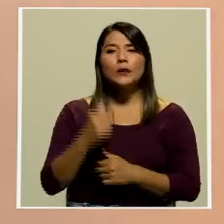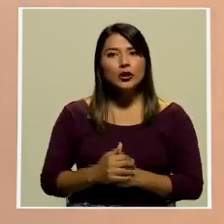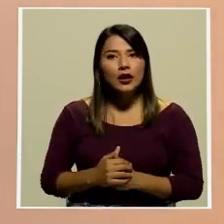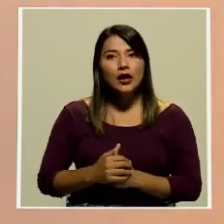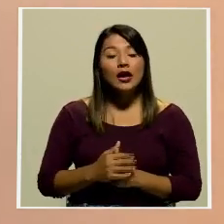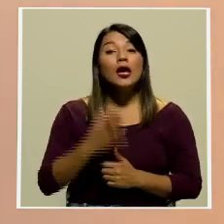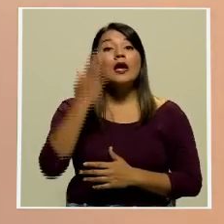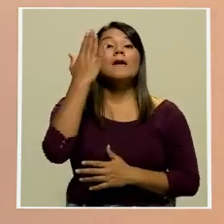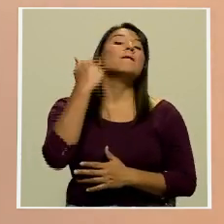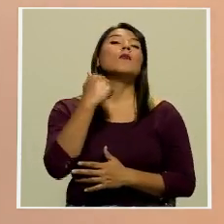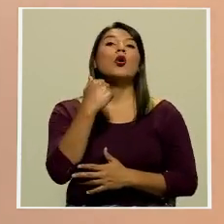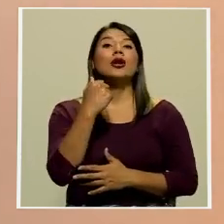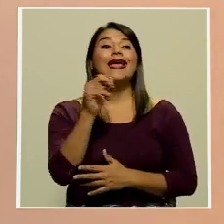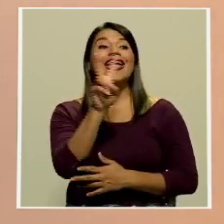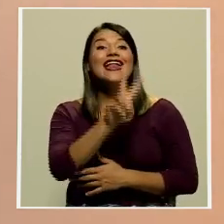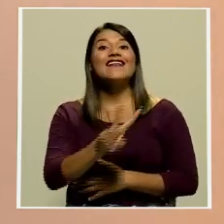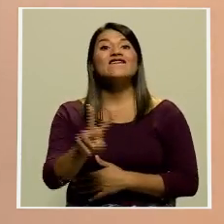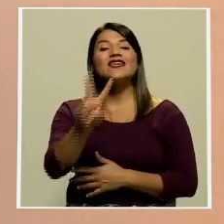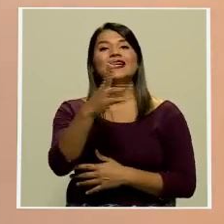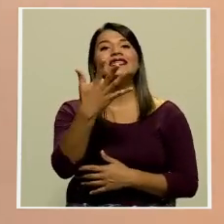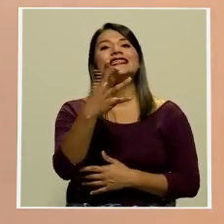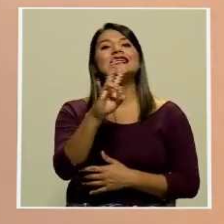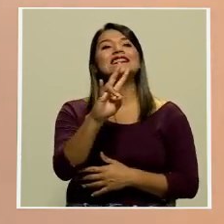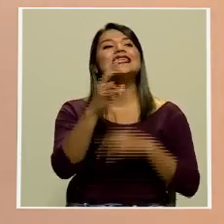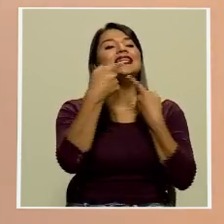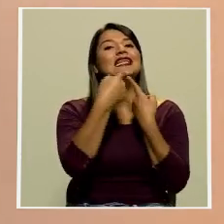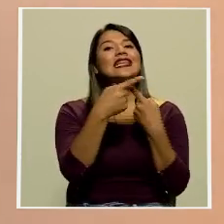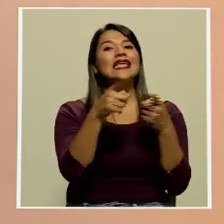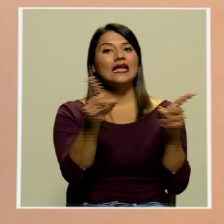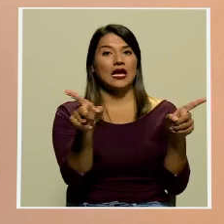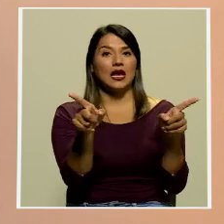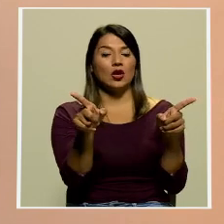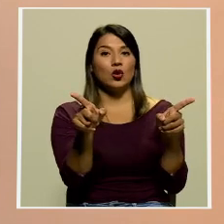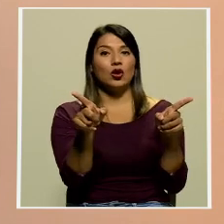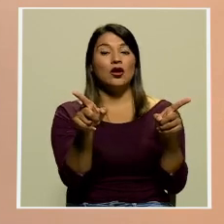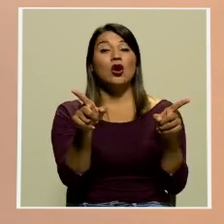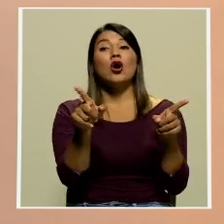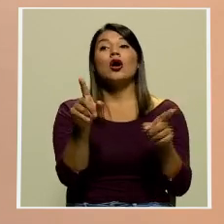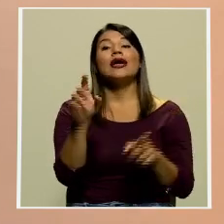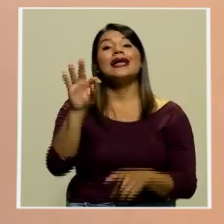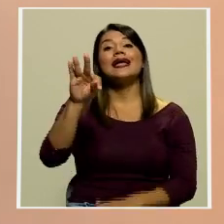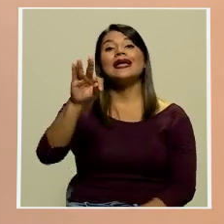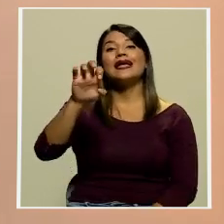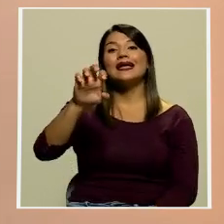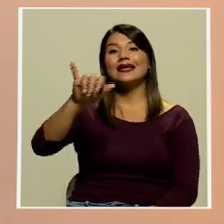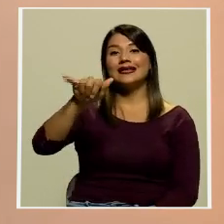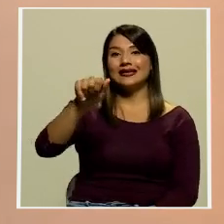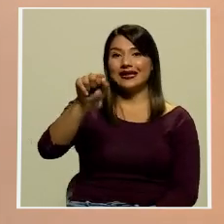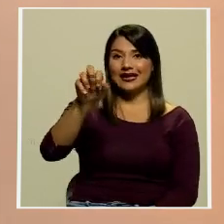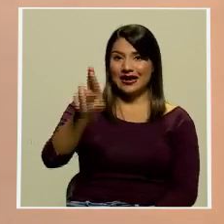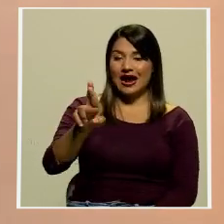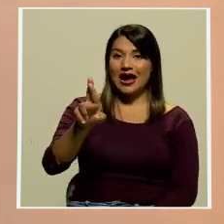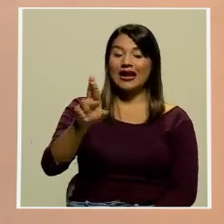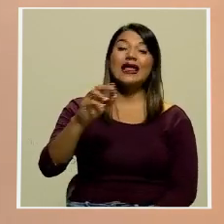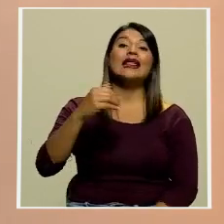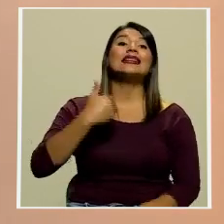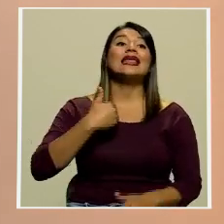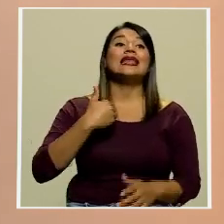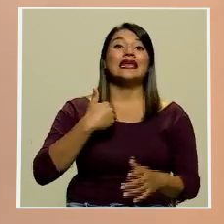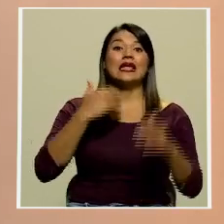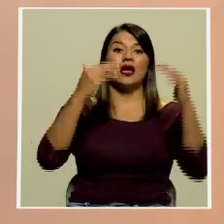se había notificado el viernes 17 que el sector de Tejar pasaba de alerta naranja a alerta